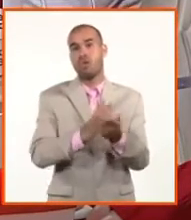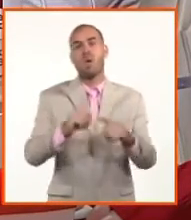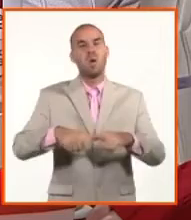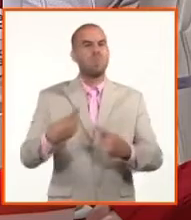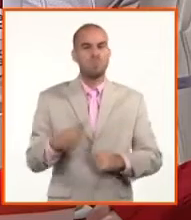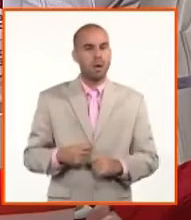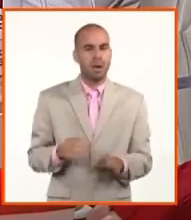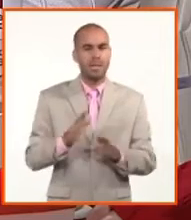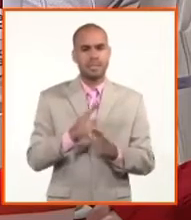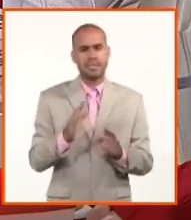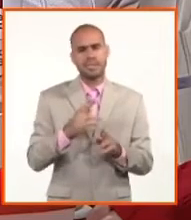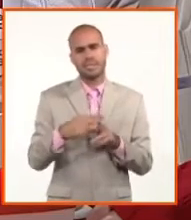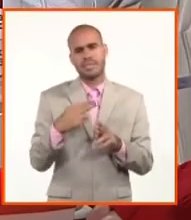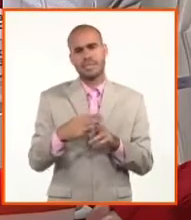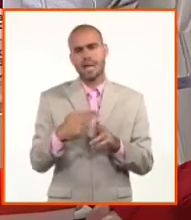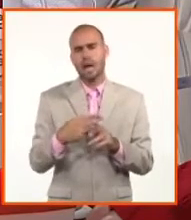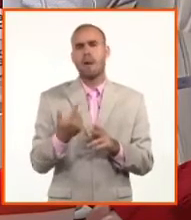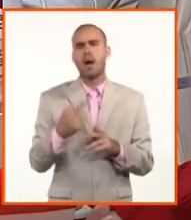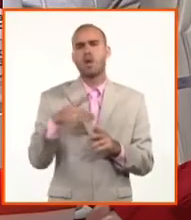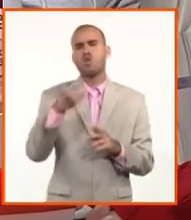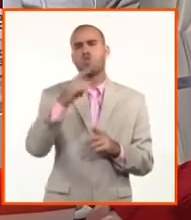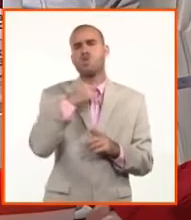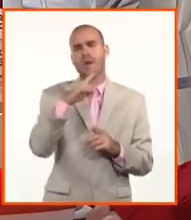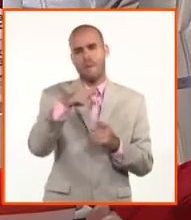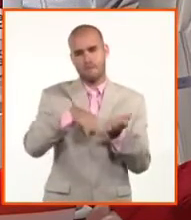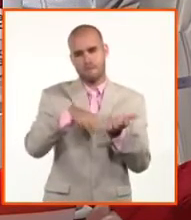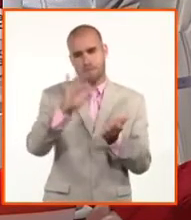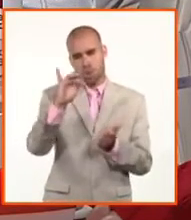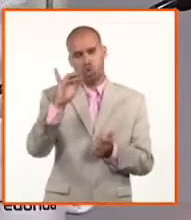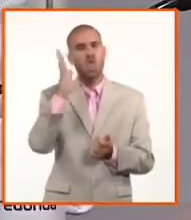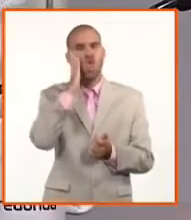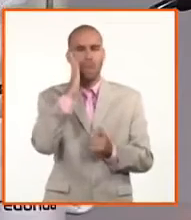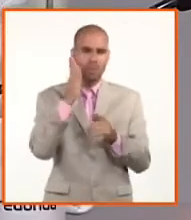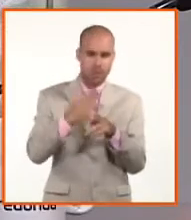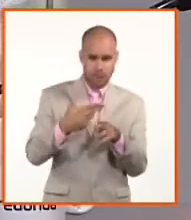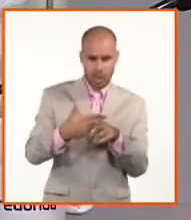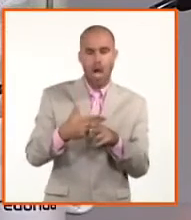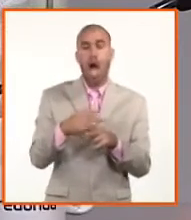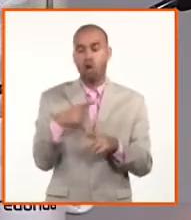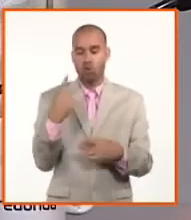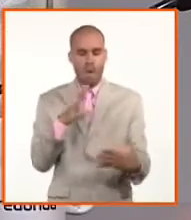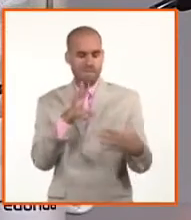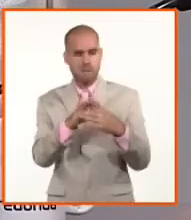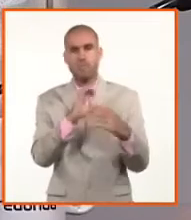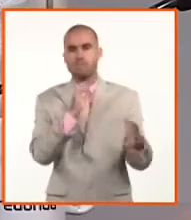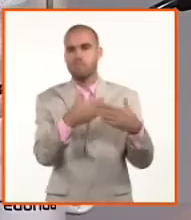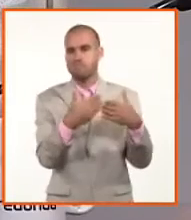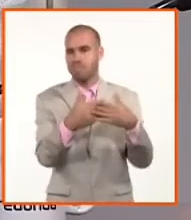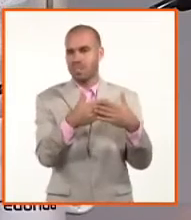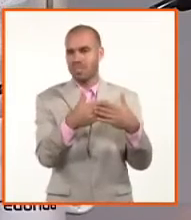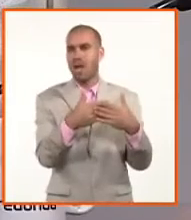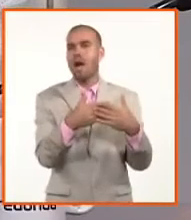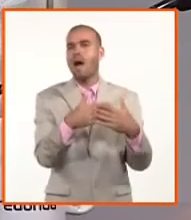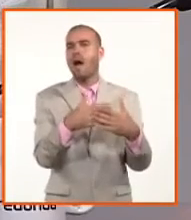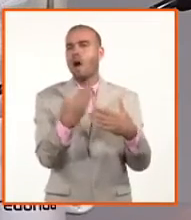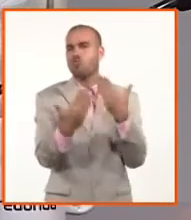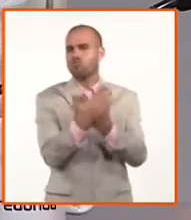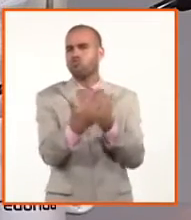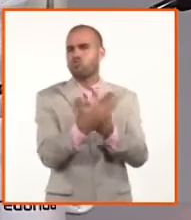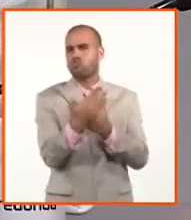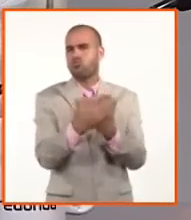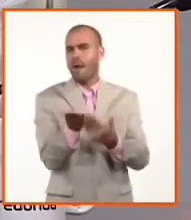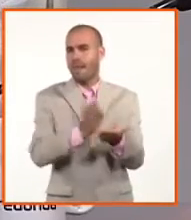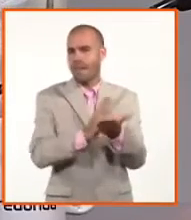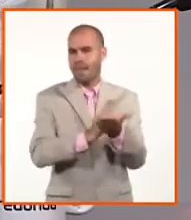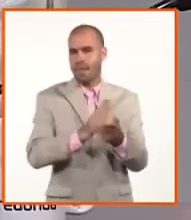yacen dormidos es un texto imprescindible. Nosotros estamos de conjunto con la editora Abril haciendo todas las... Este libro